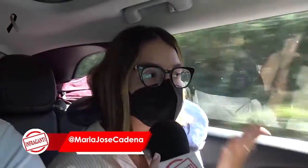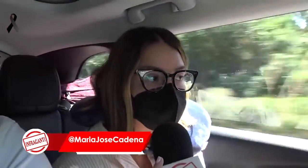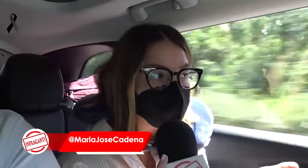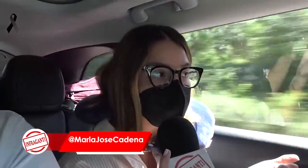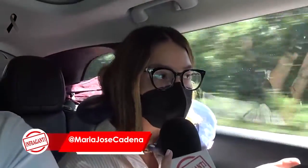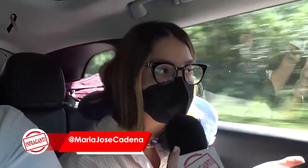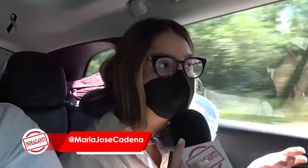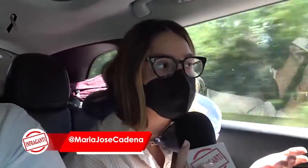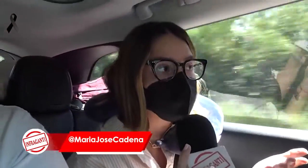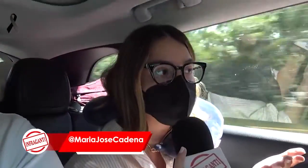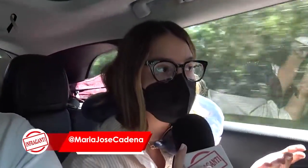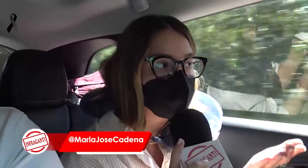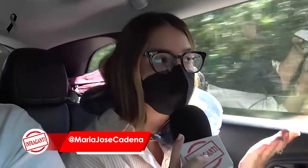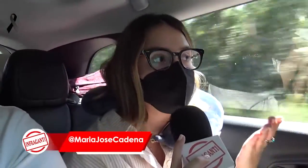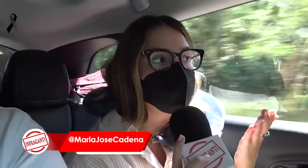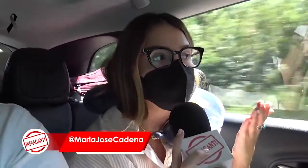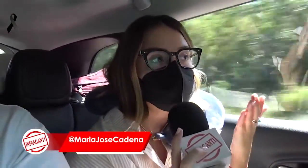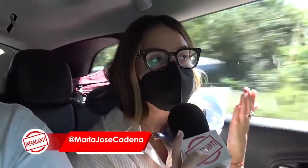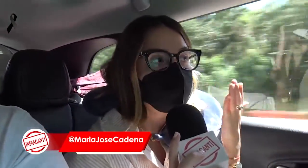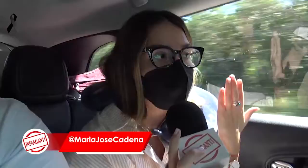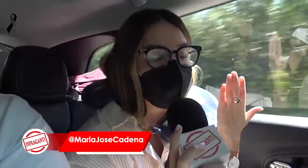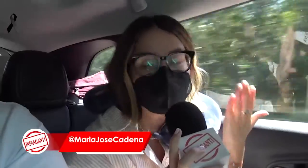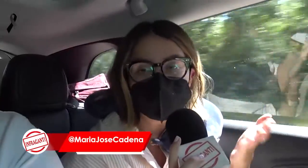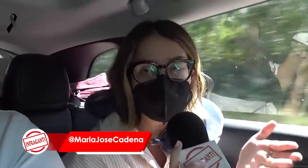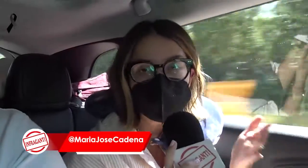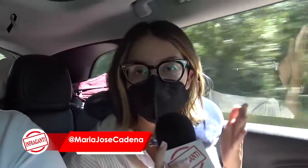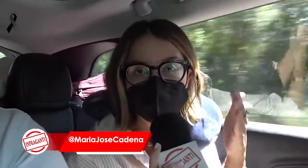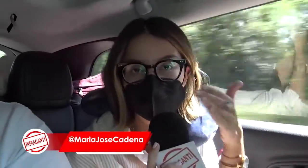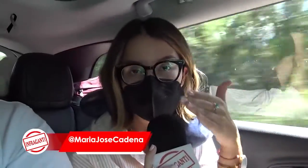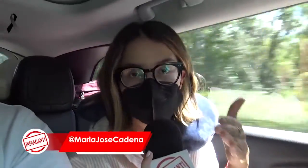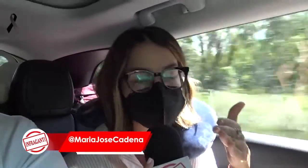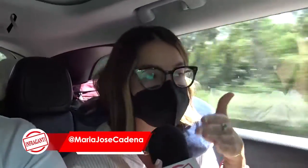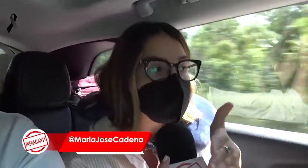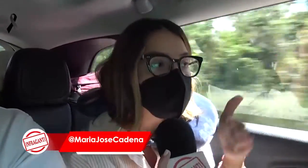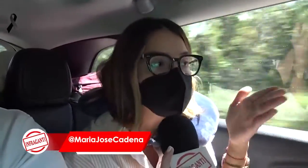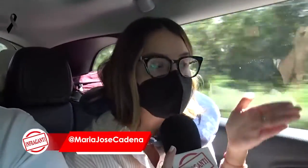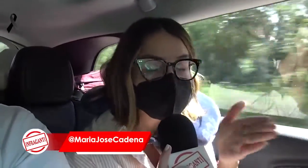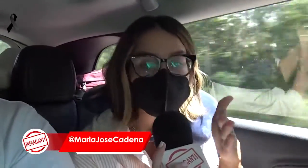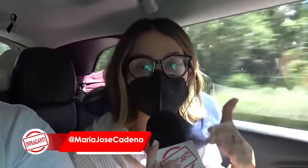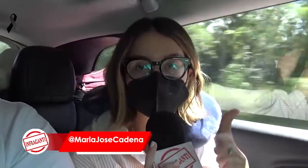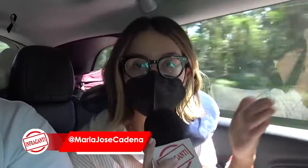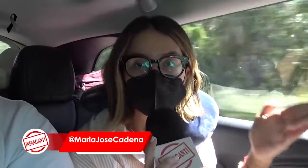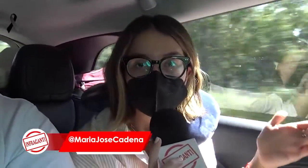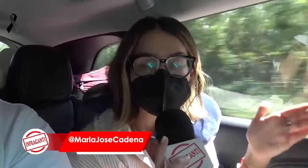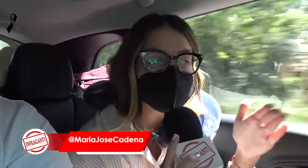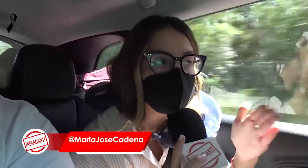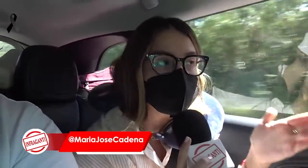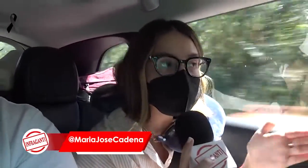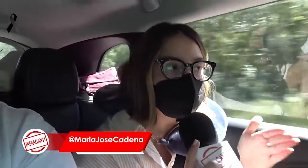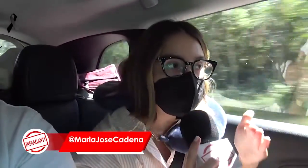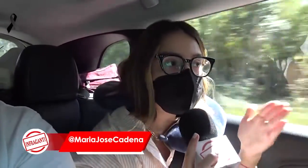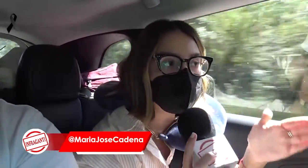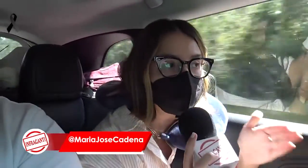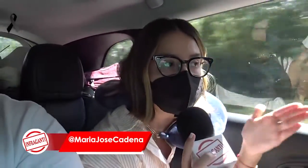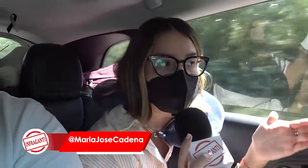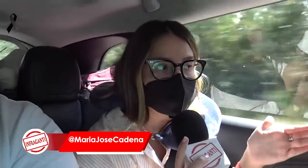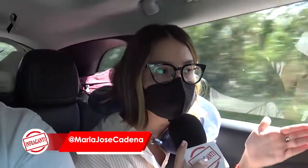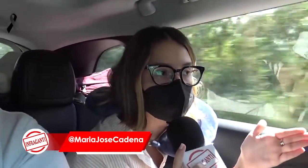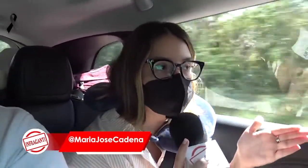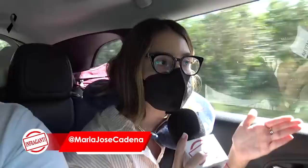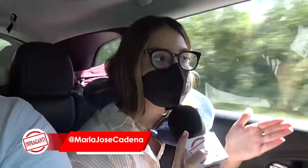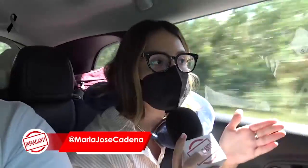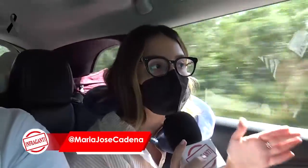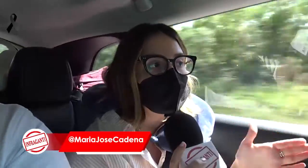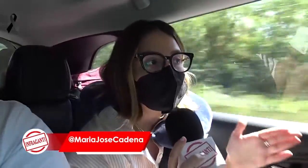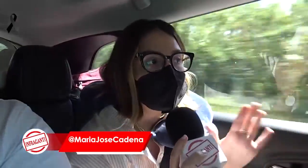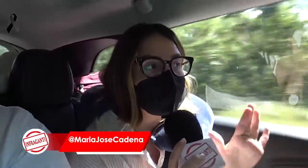cuando estén por acá, porque la carretera, los tramos cerrados y abiertos van cambiando conforme